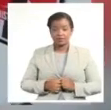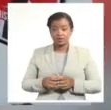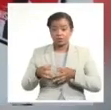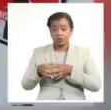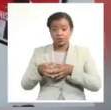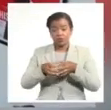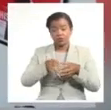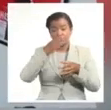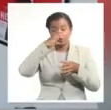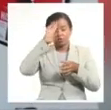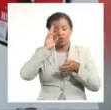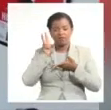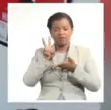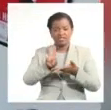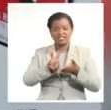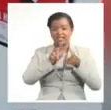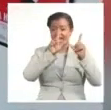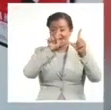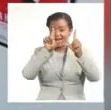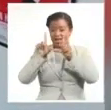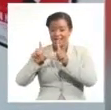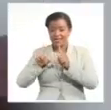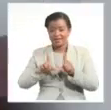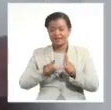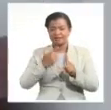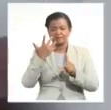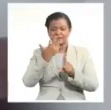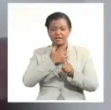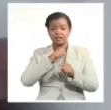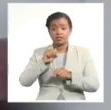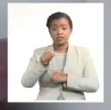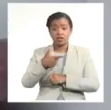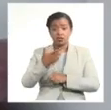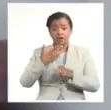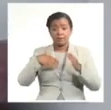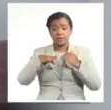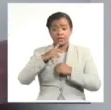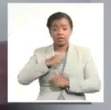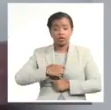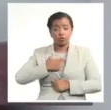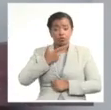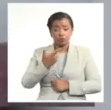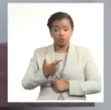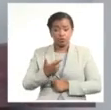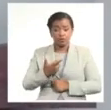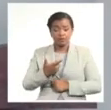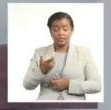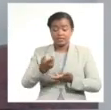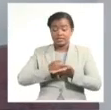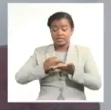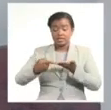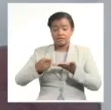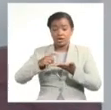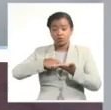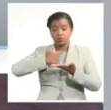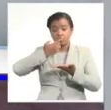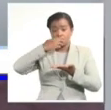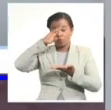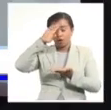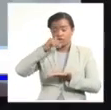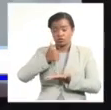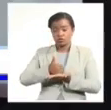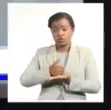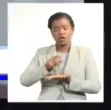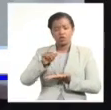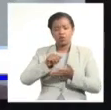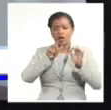Mayor de las Antillas estuvo dirigida por la viceministra de Cultura, Kenelma Carvajal. La Semana de la Cultura Cubana en esa ciudad incluyó